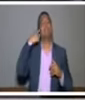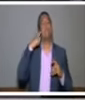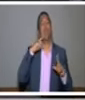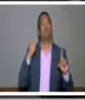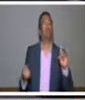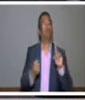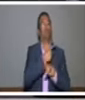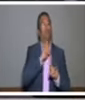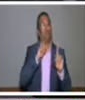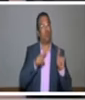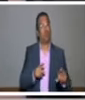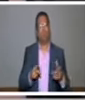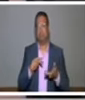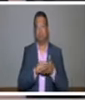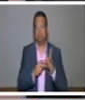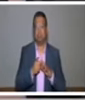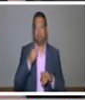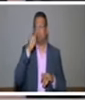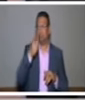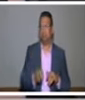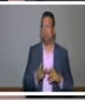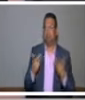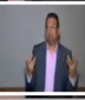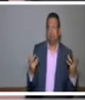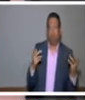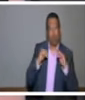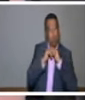pregunta específica es, ¿qué medidas concretas usted va a tomar para